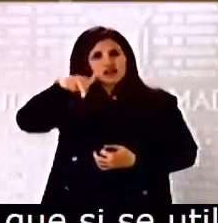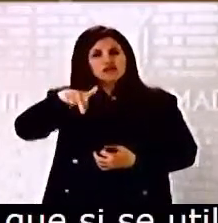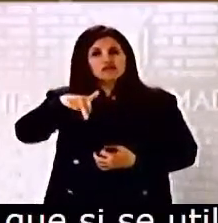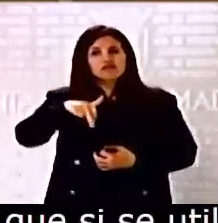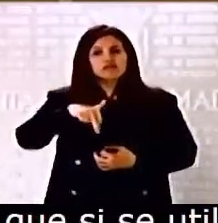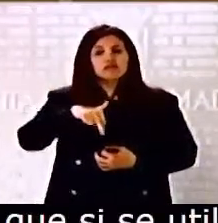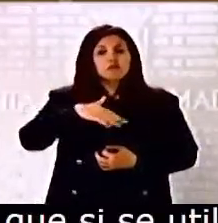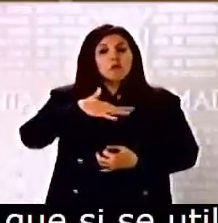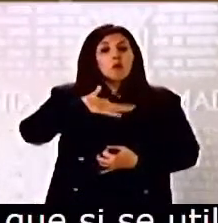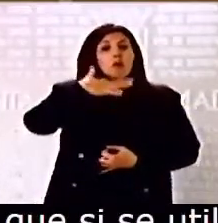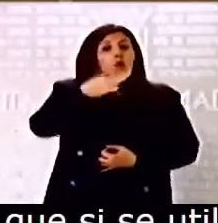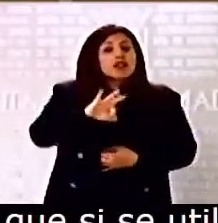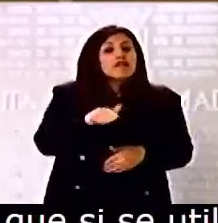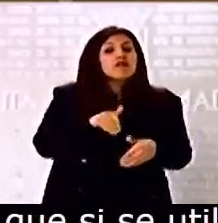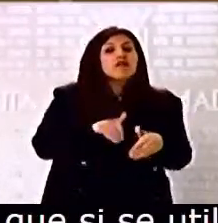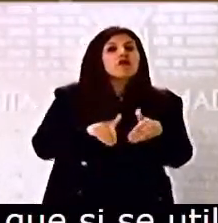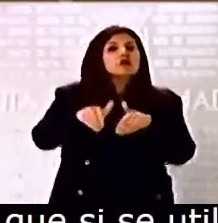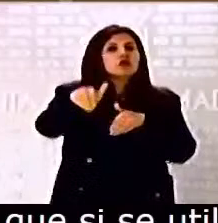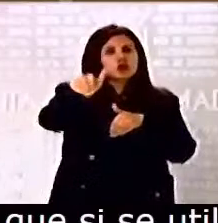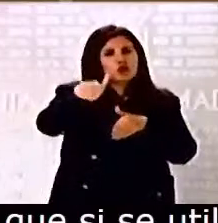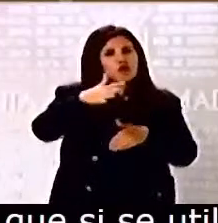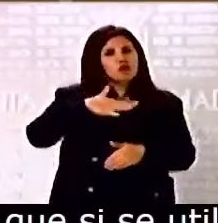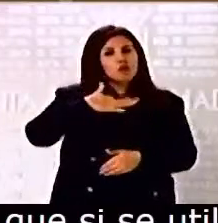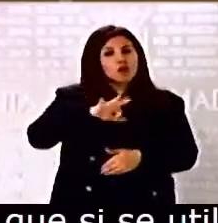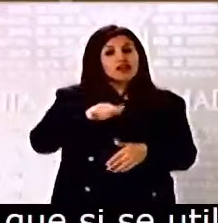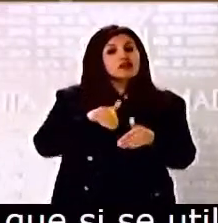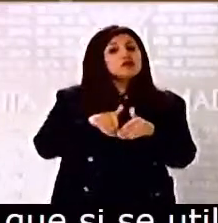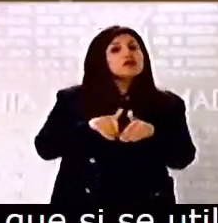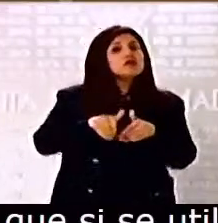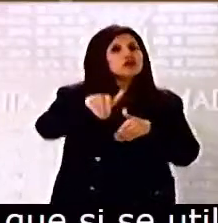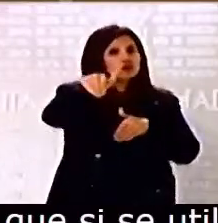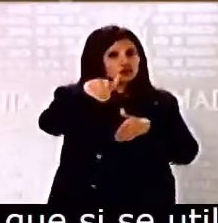podríamos plantearnos en el futuro